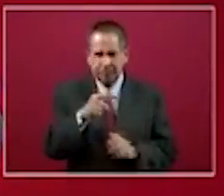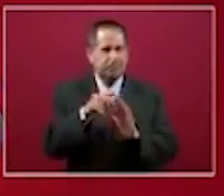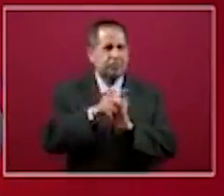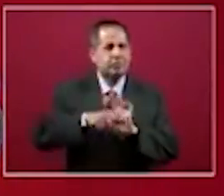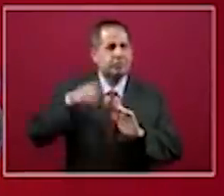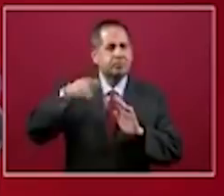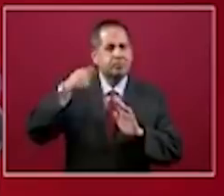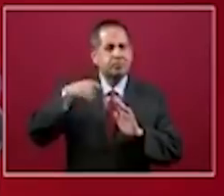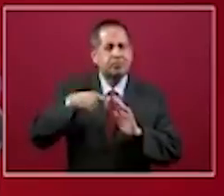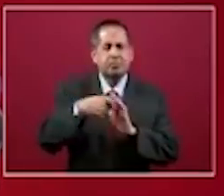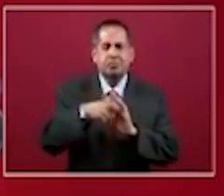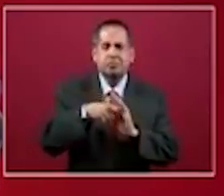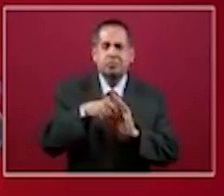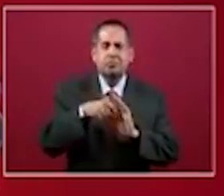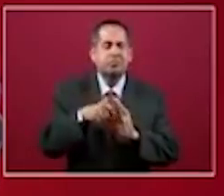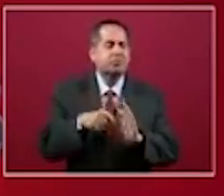videos